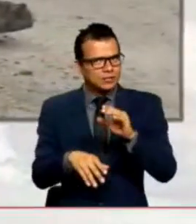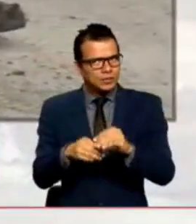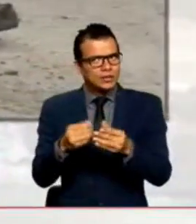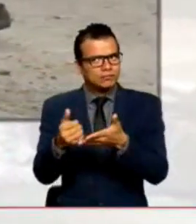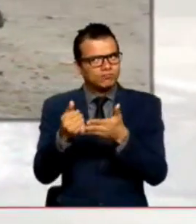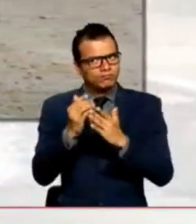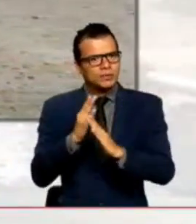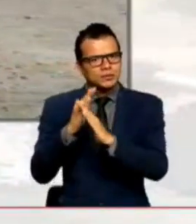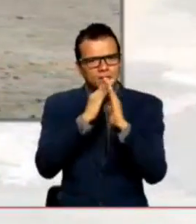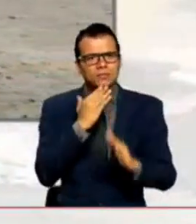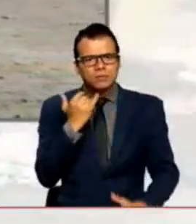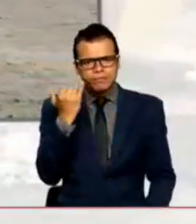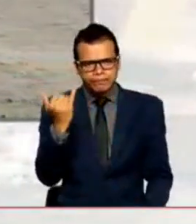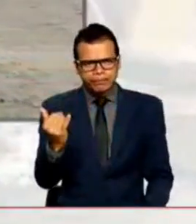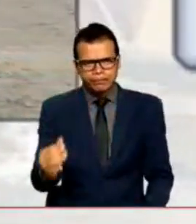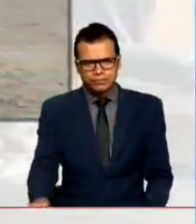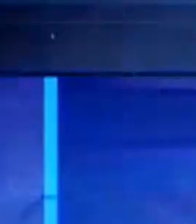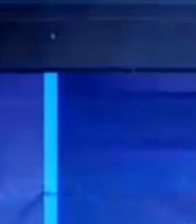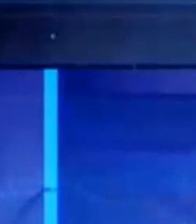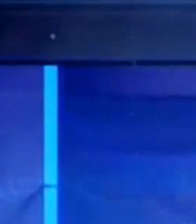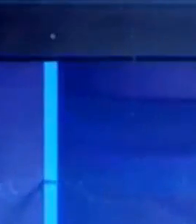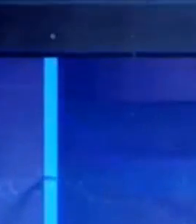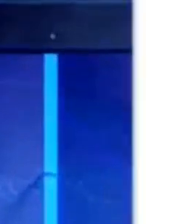la violencia.